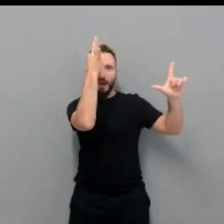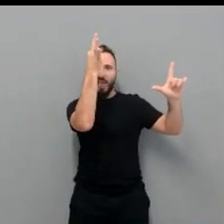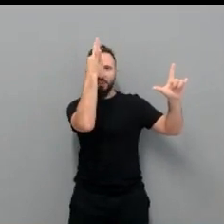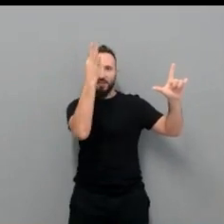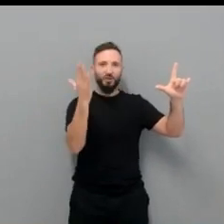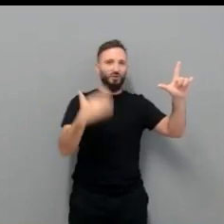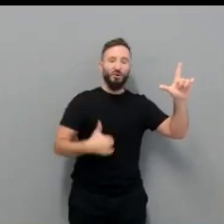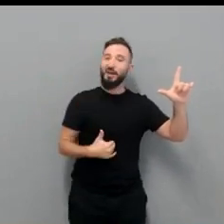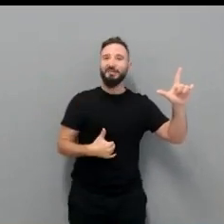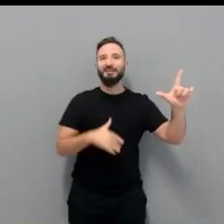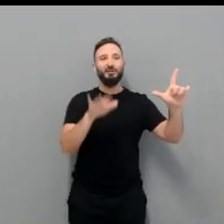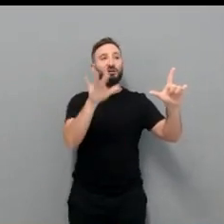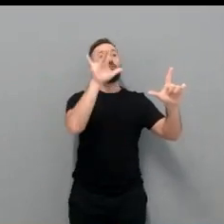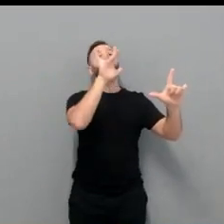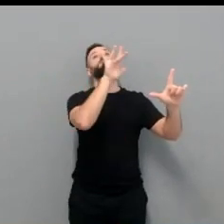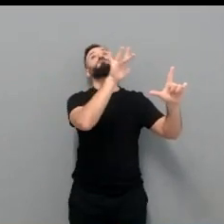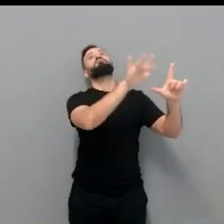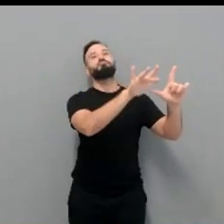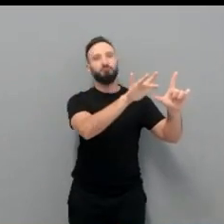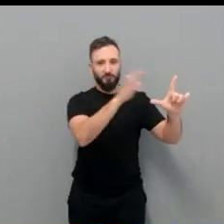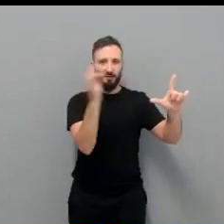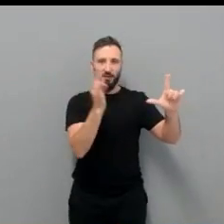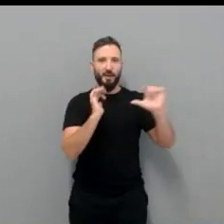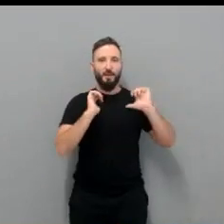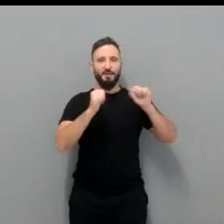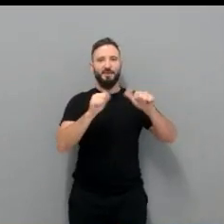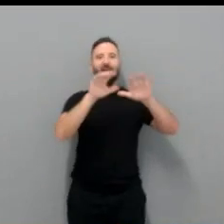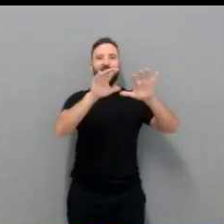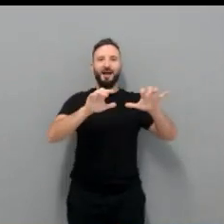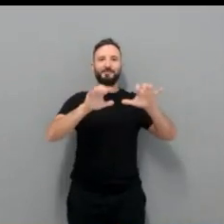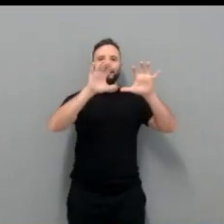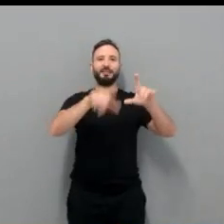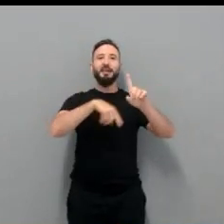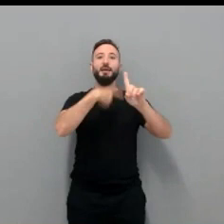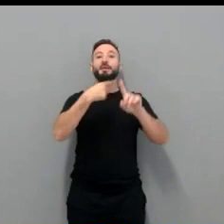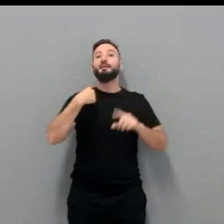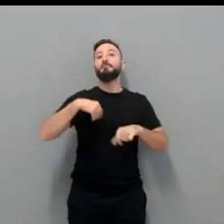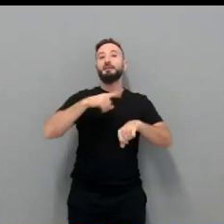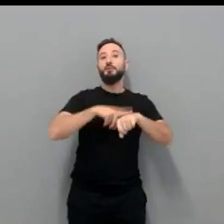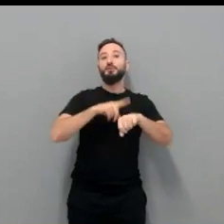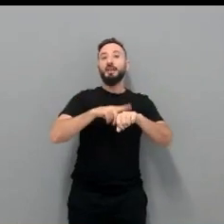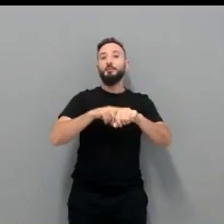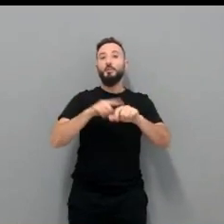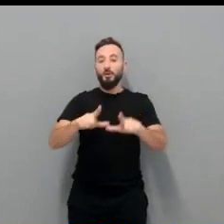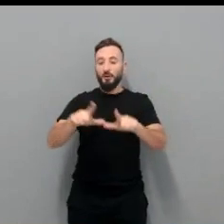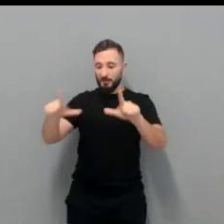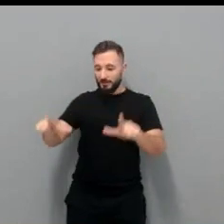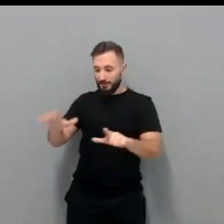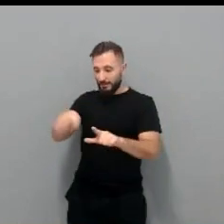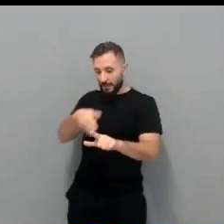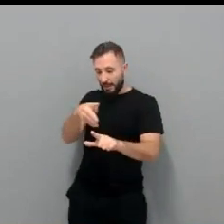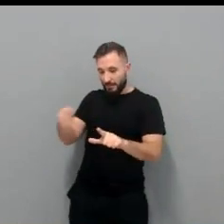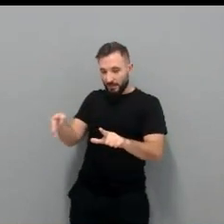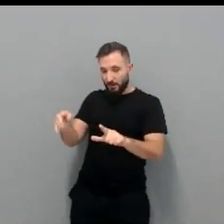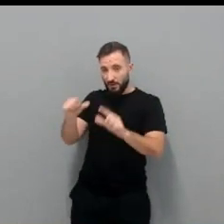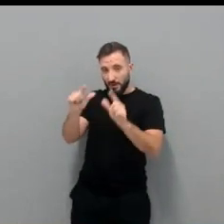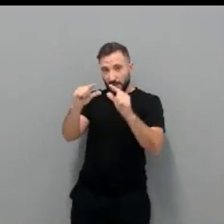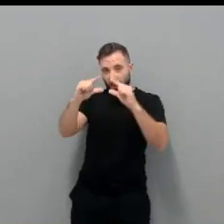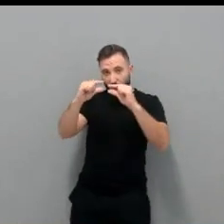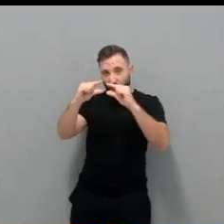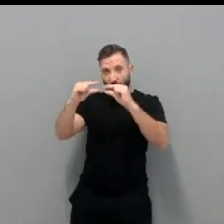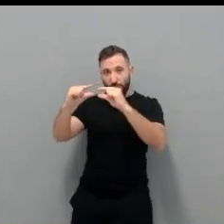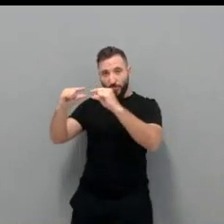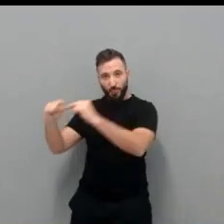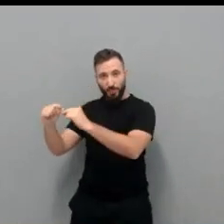pantalla, y tiene que empezar a aprender, pero a la vez utilizábamos el tablero con menos casillas, que ya habéis